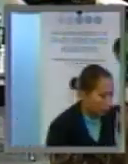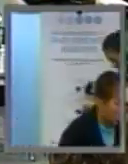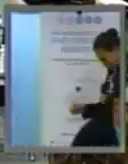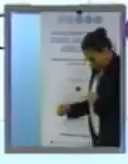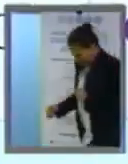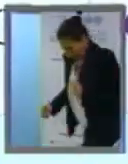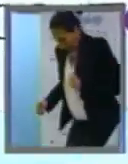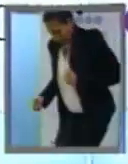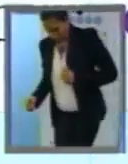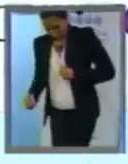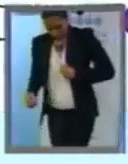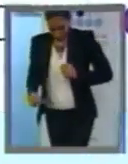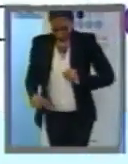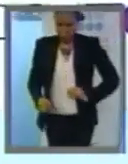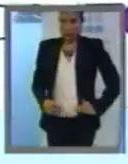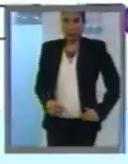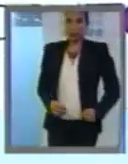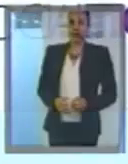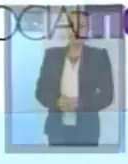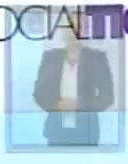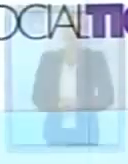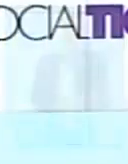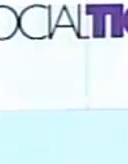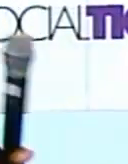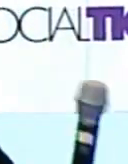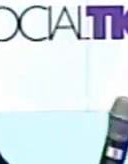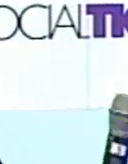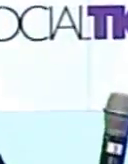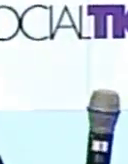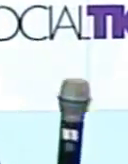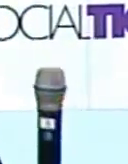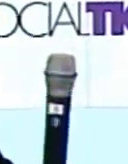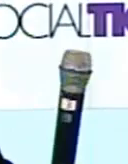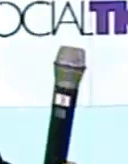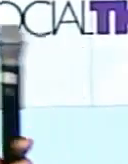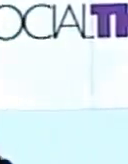Muchas gracias, contador. Comisionada Arely Cano, por favor.